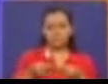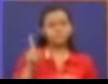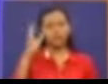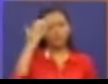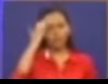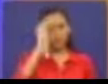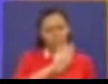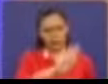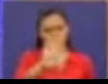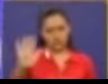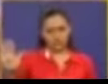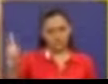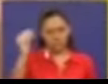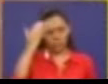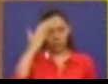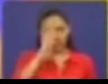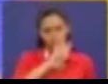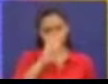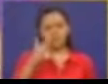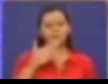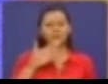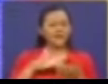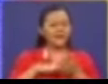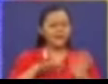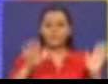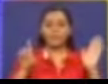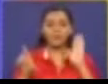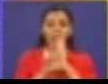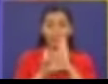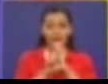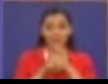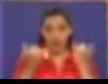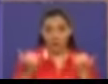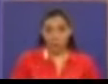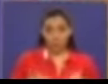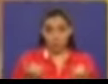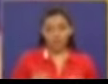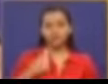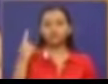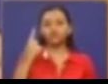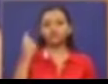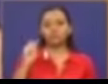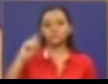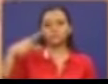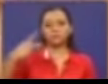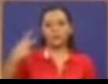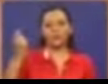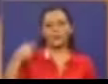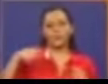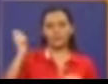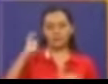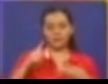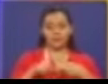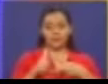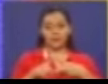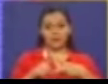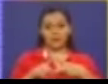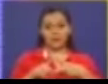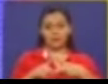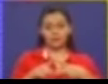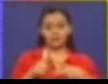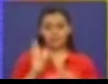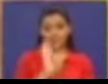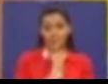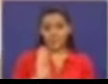que preocupar. Porque si estuviera vigente la ley de plusvalía, solo se contabiliza la segunda venta. Es decir, los compañeros del